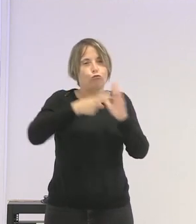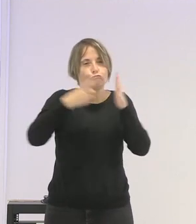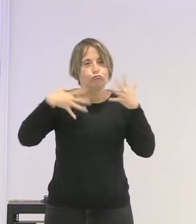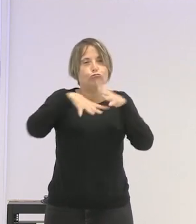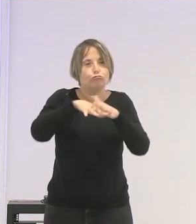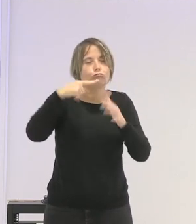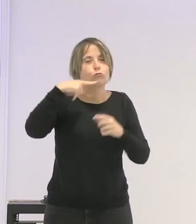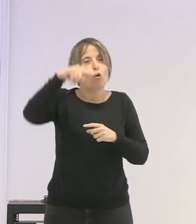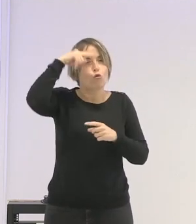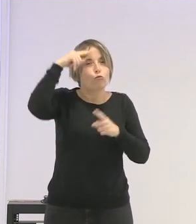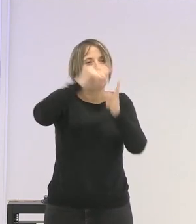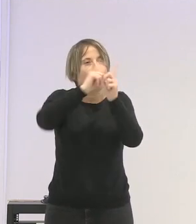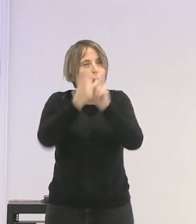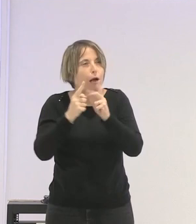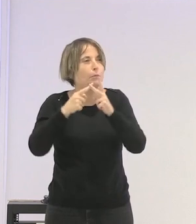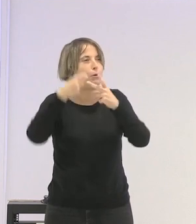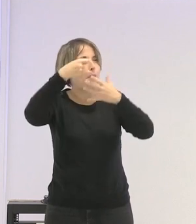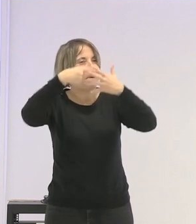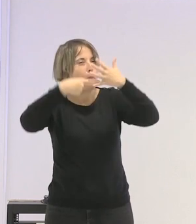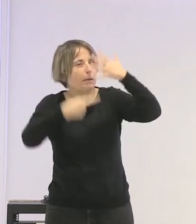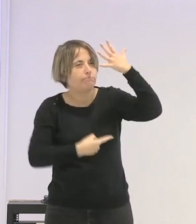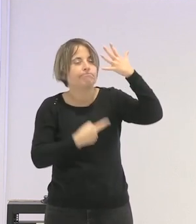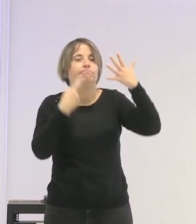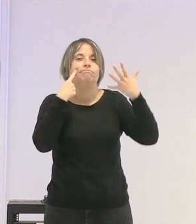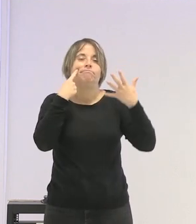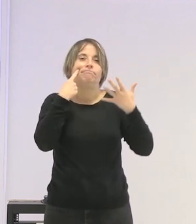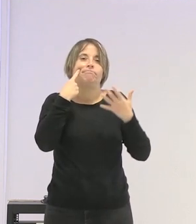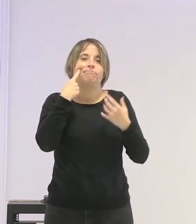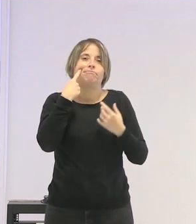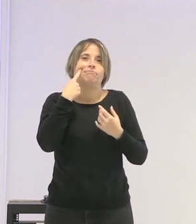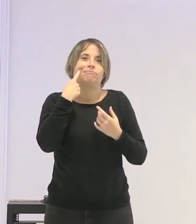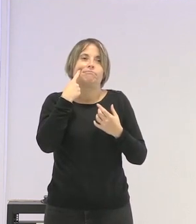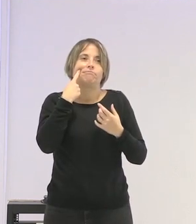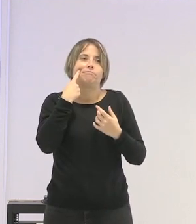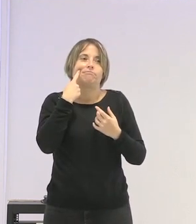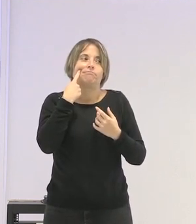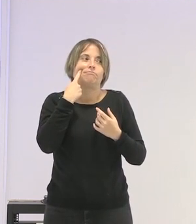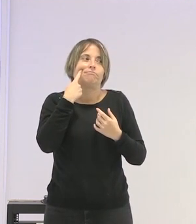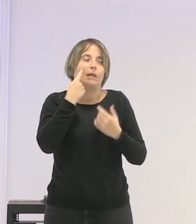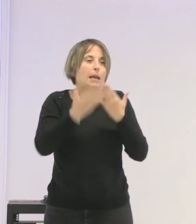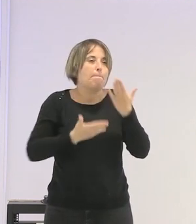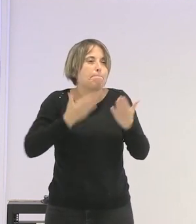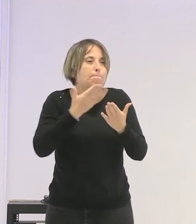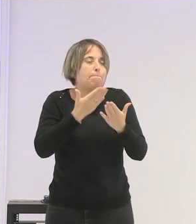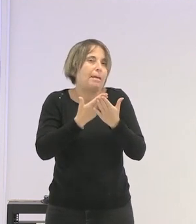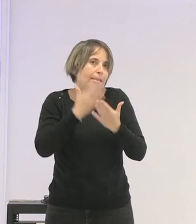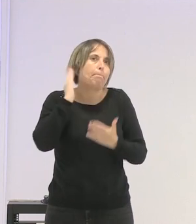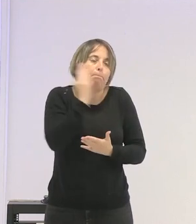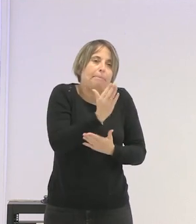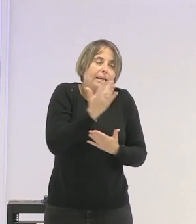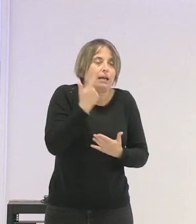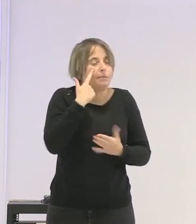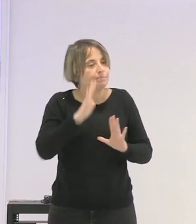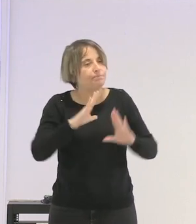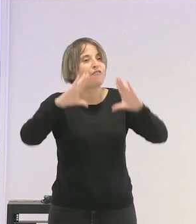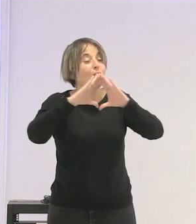el cambio cultural, pasa por un montón de factores, y no siempre pedir más penas, aunque yo realmente pienso que el